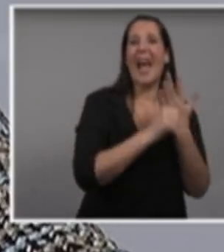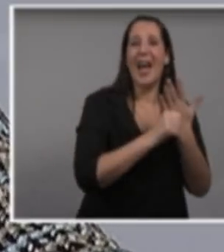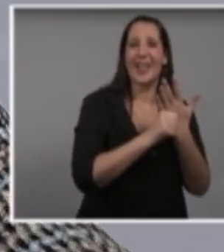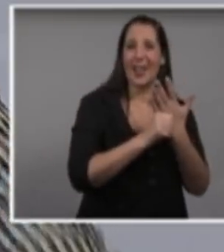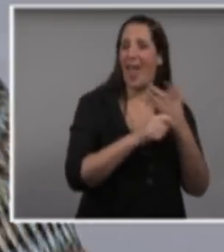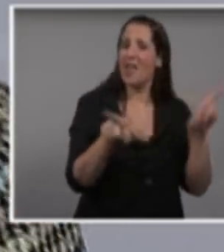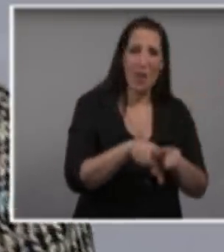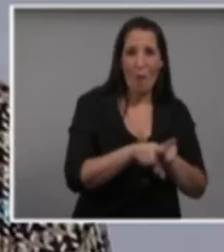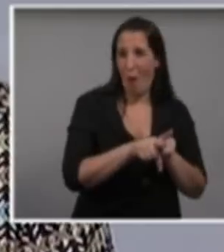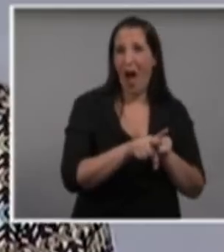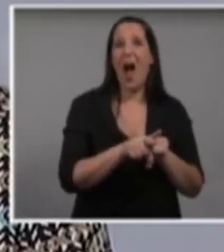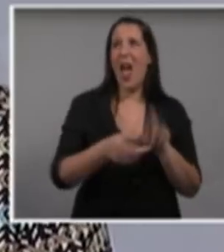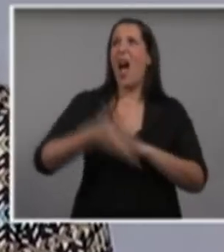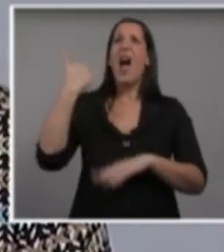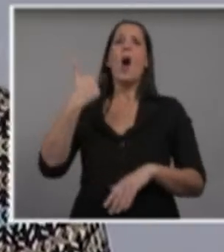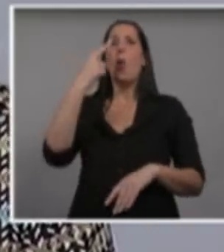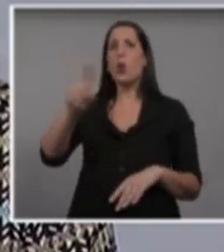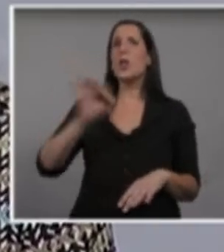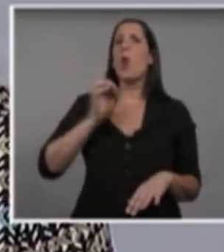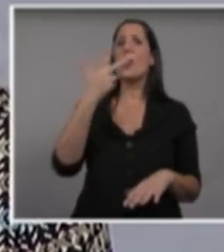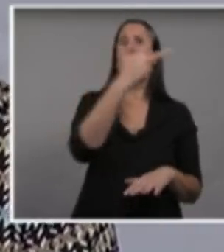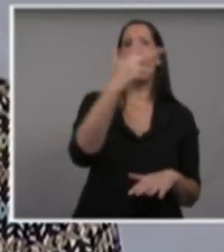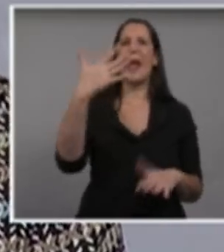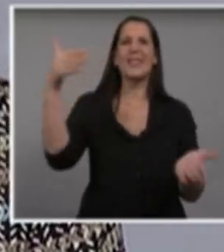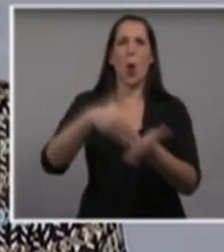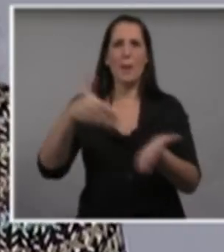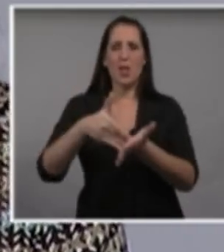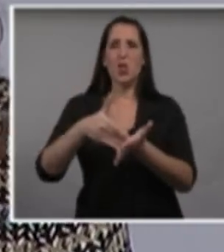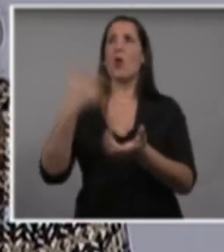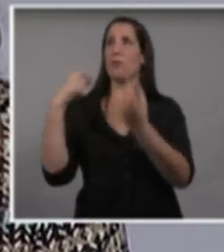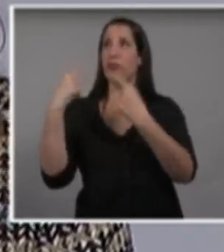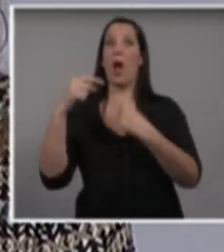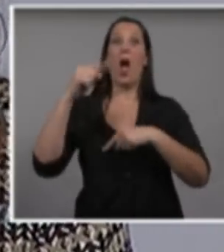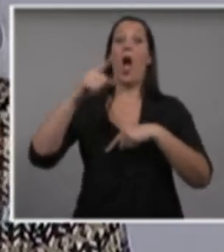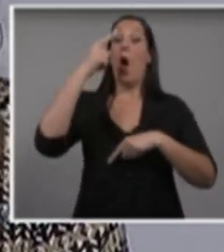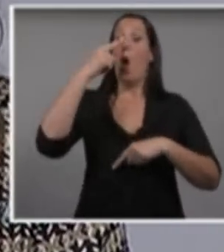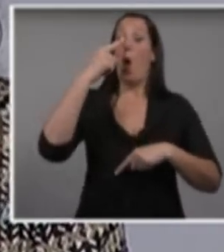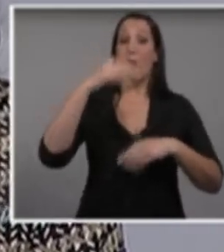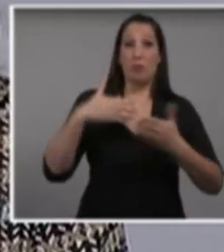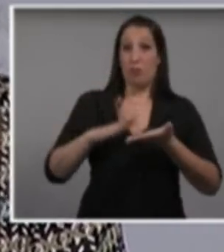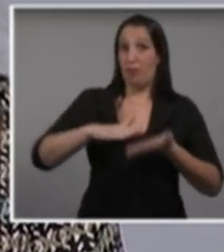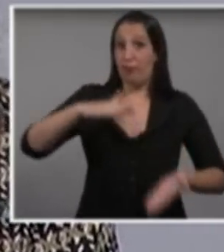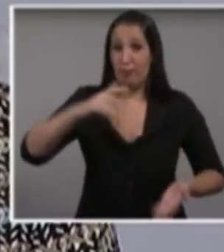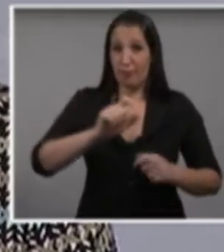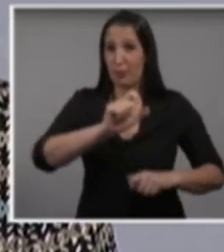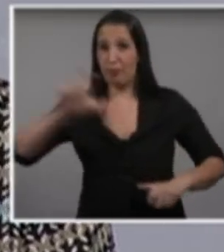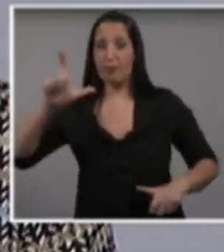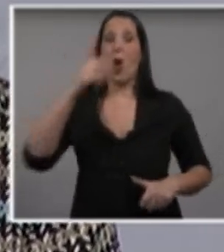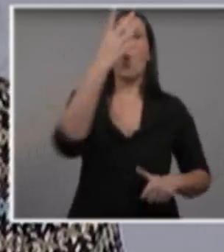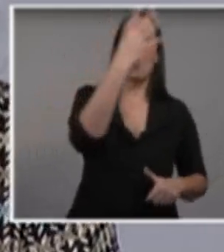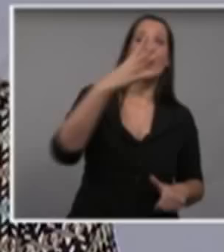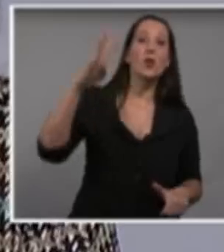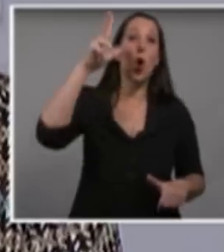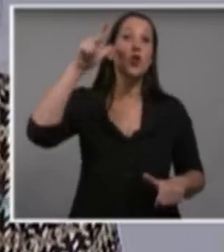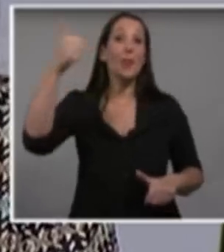millones se exportaban, el último año se exportaron 486 millones de dólares de Malbec, más